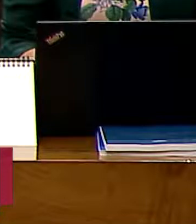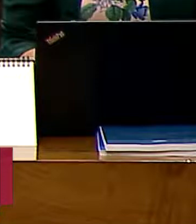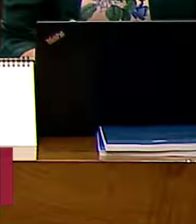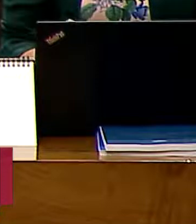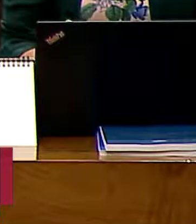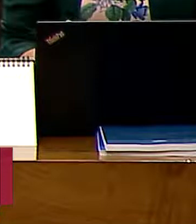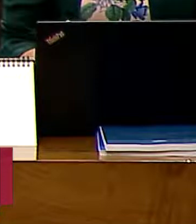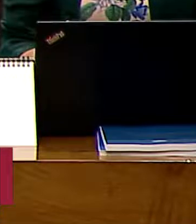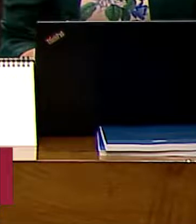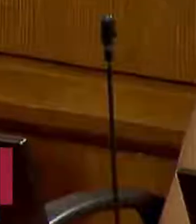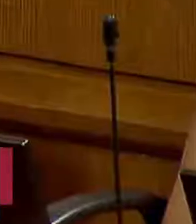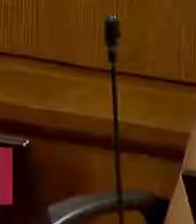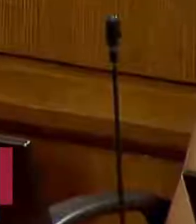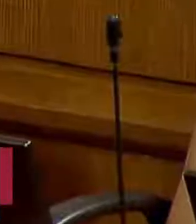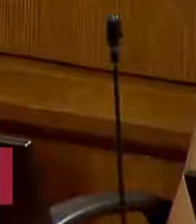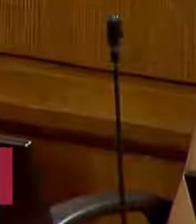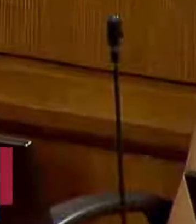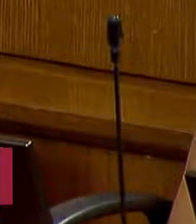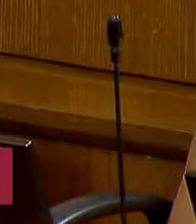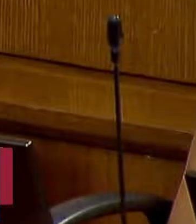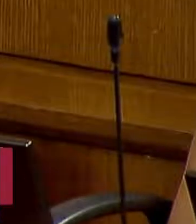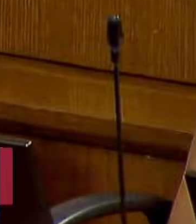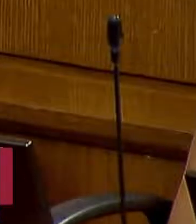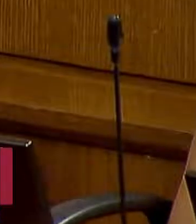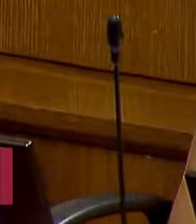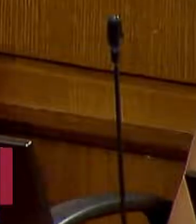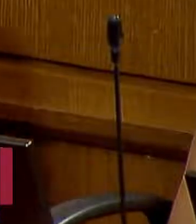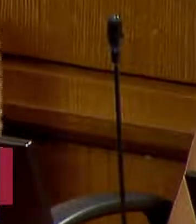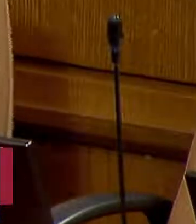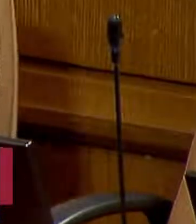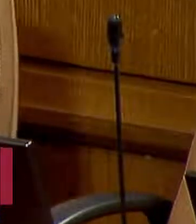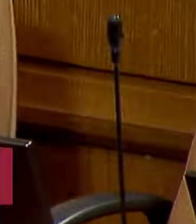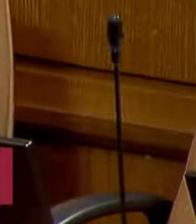Presidente, la verdad es que es un poco